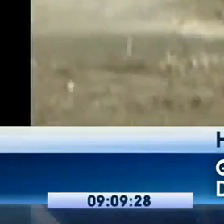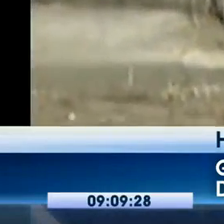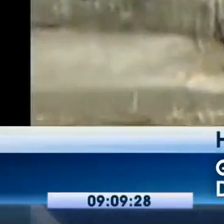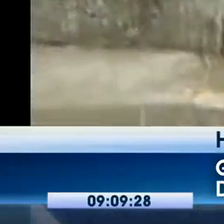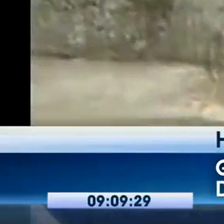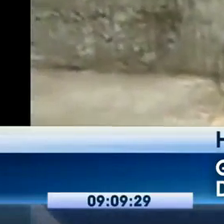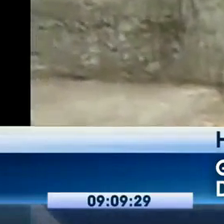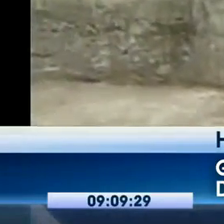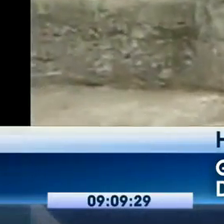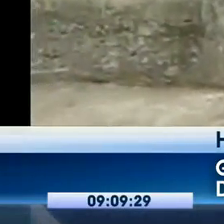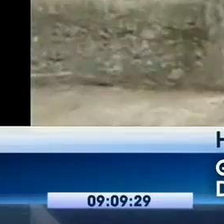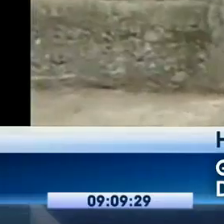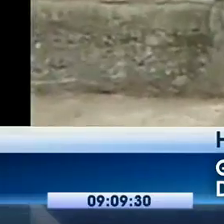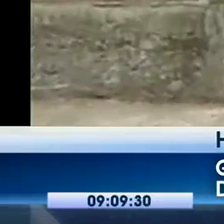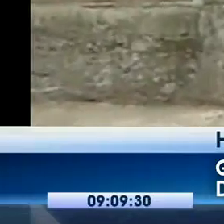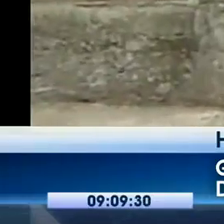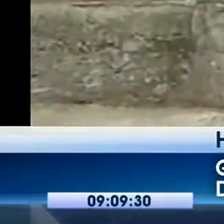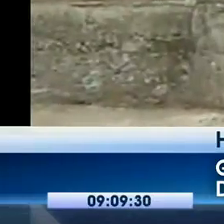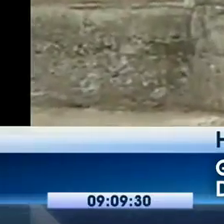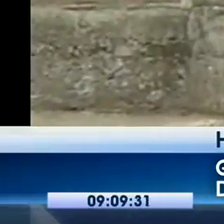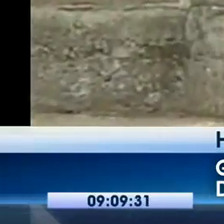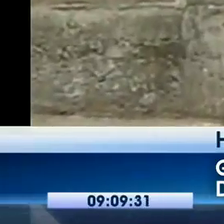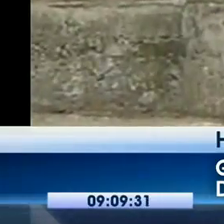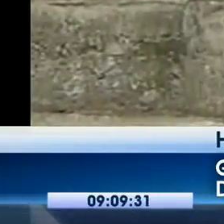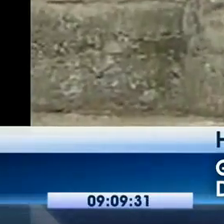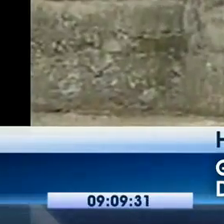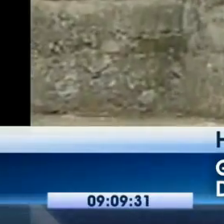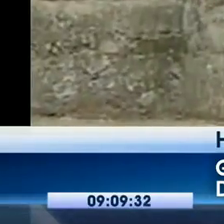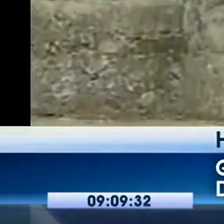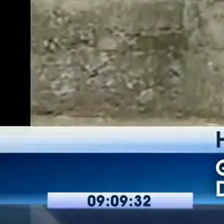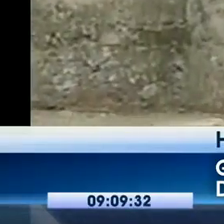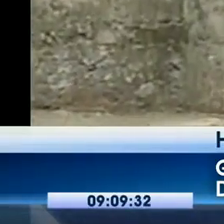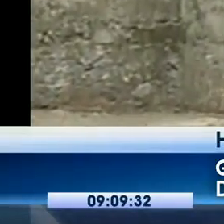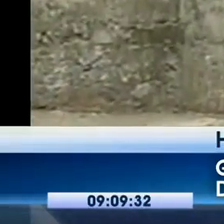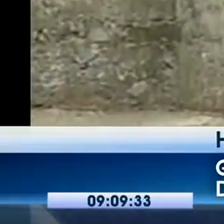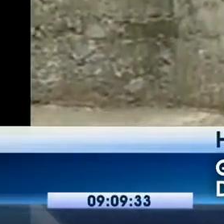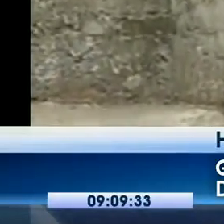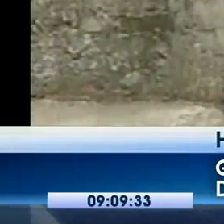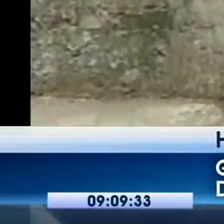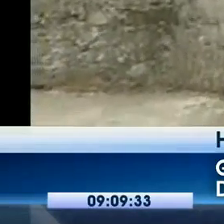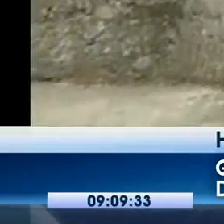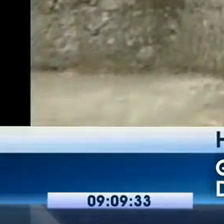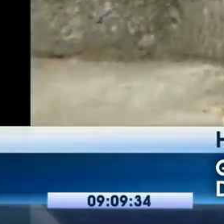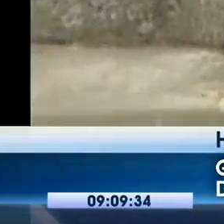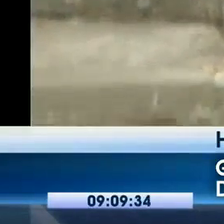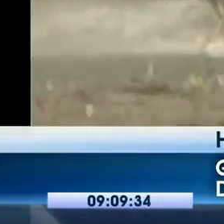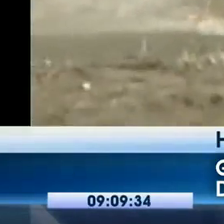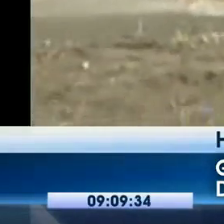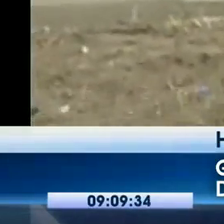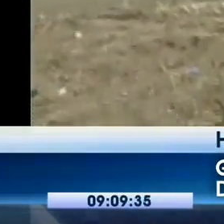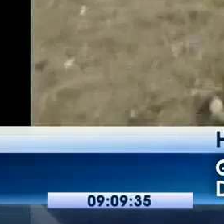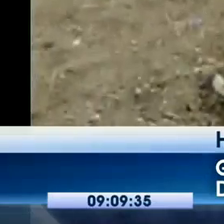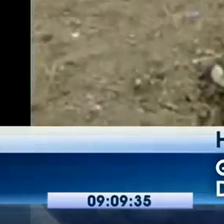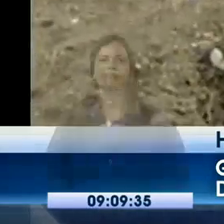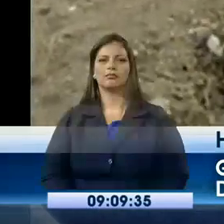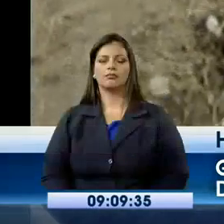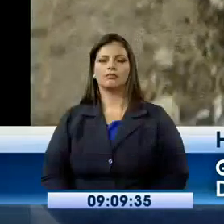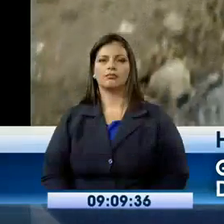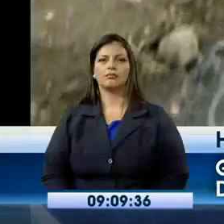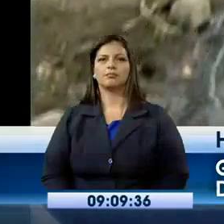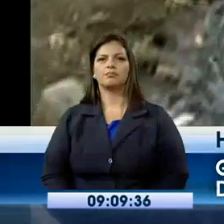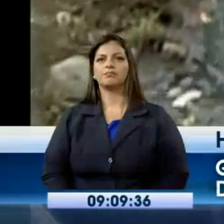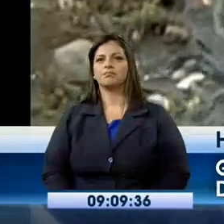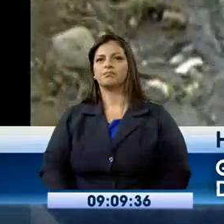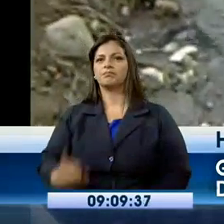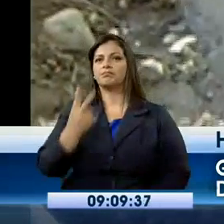vuelve el problema. O sea, necesitamos algo que nos arregle definitivamente el problema. Listo, muchísimas gracias. Bueno, esa es la problemática expuesta por